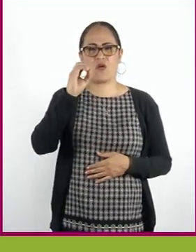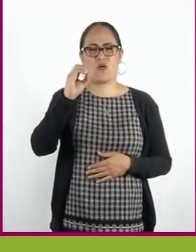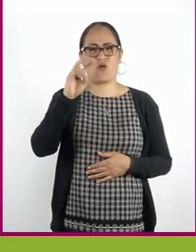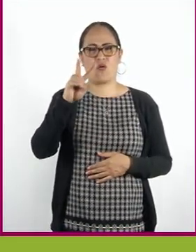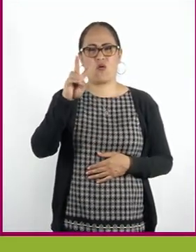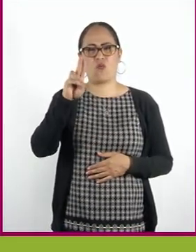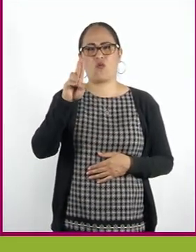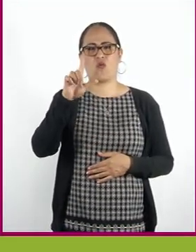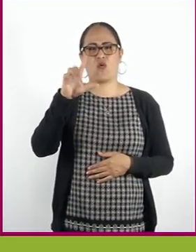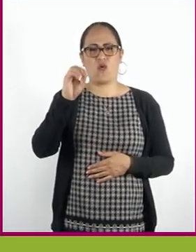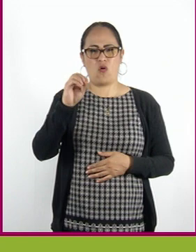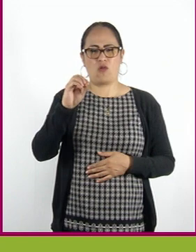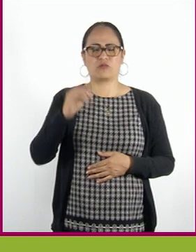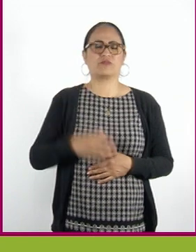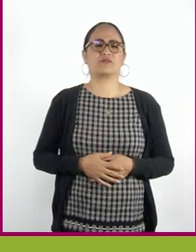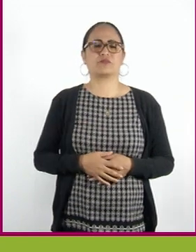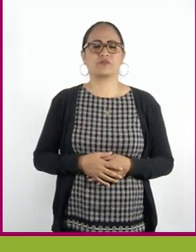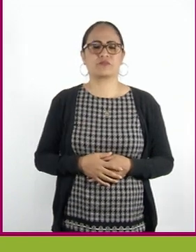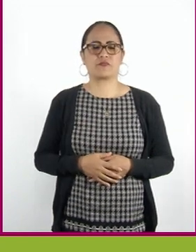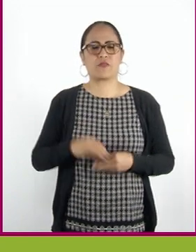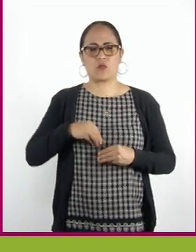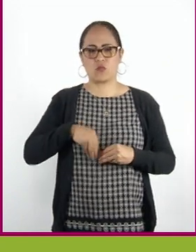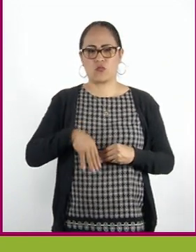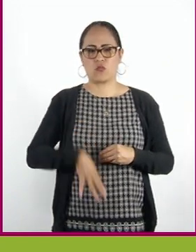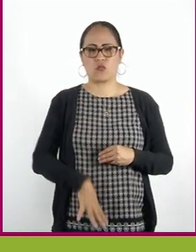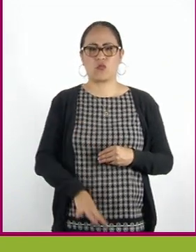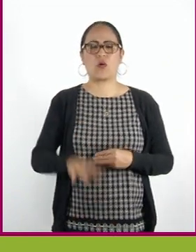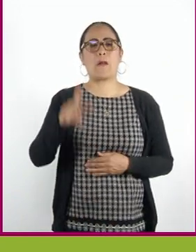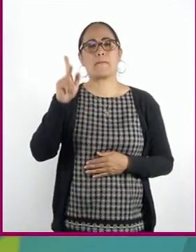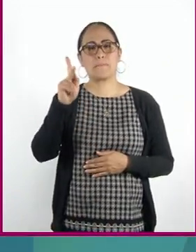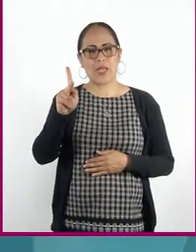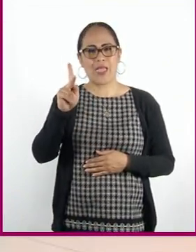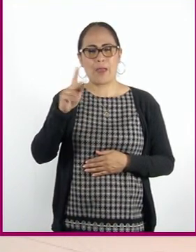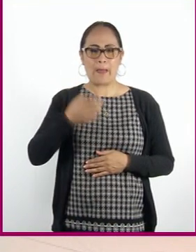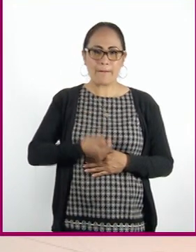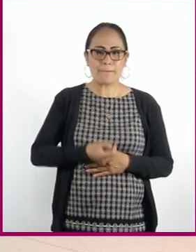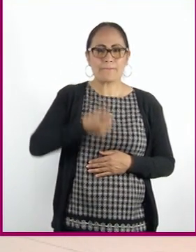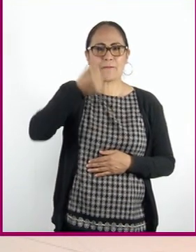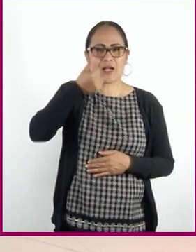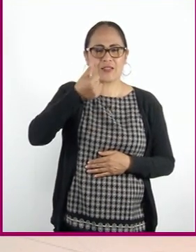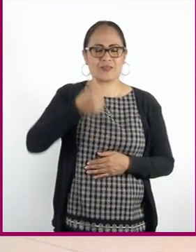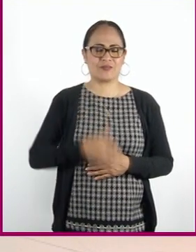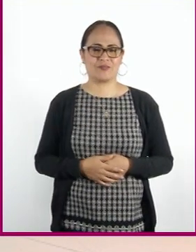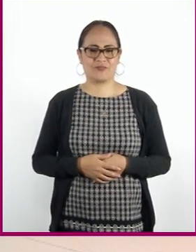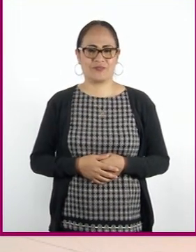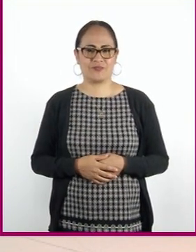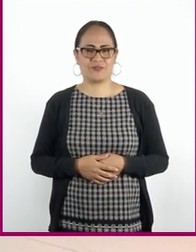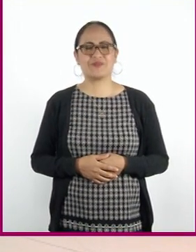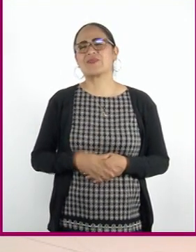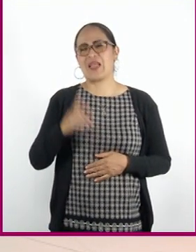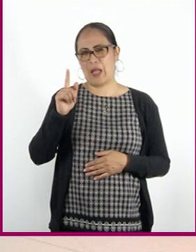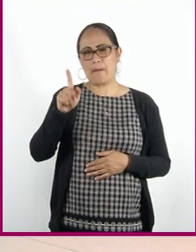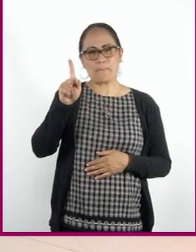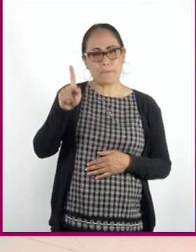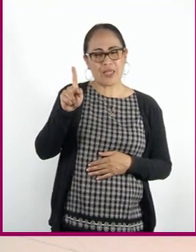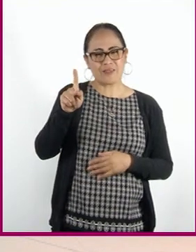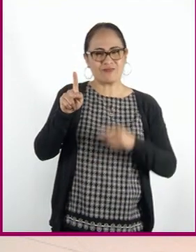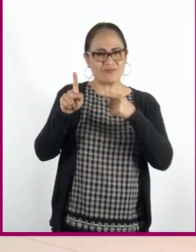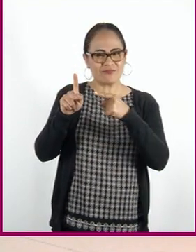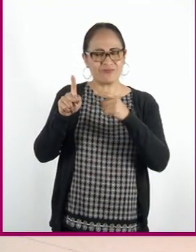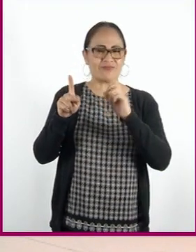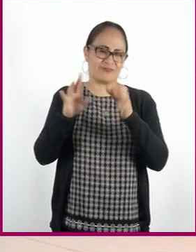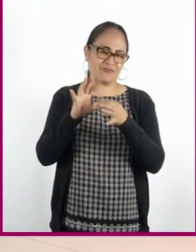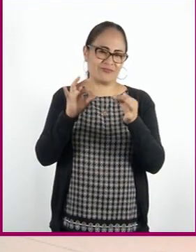infecundo, dando paso a la menarquia o primera menstruación. Ya que menciona la menstruación, maestra,